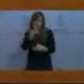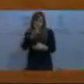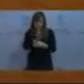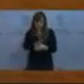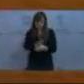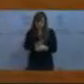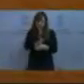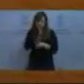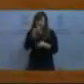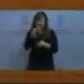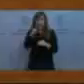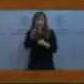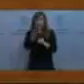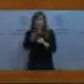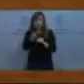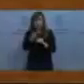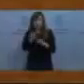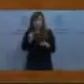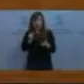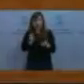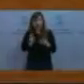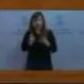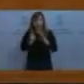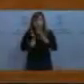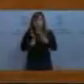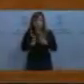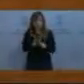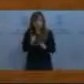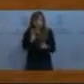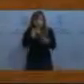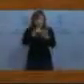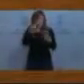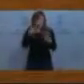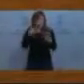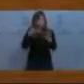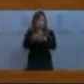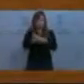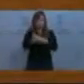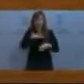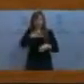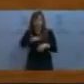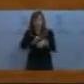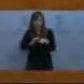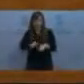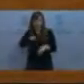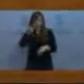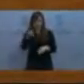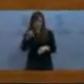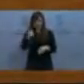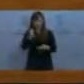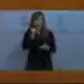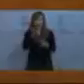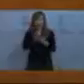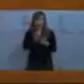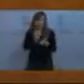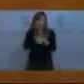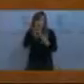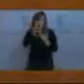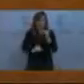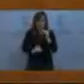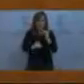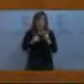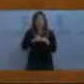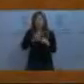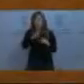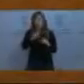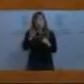Cuanto antes llegues al tratamiento, más posibilidades de curarte, por lo tanto, o de tener menos secuelas. No voy a hablar ahora, tiempo habrá, de